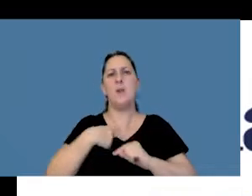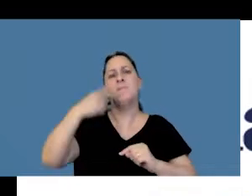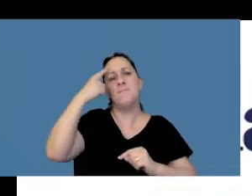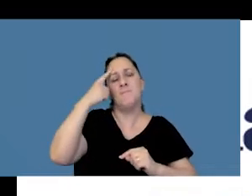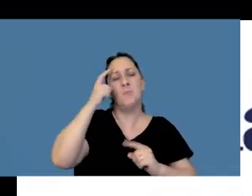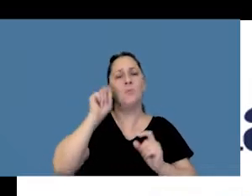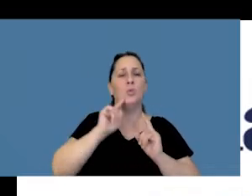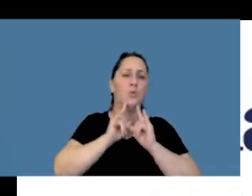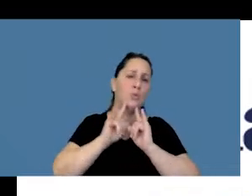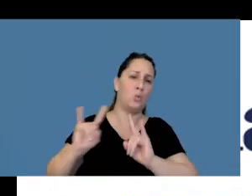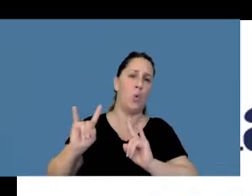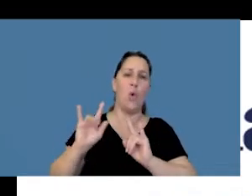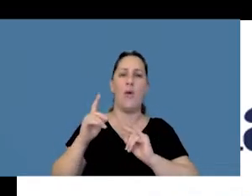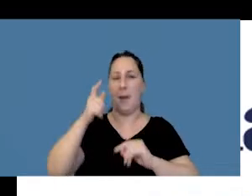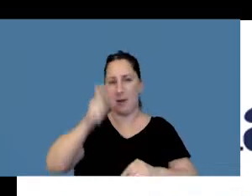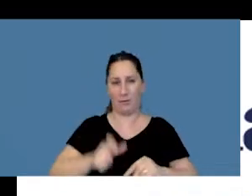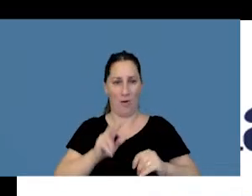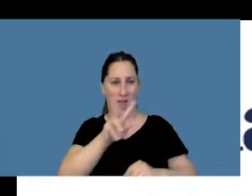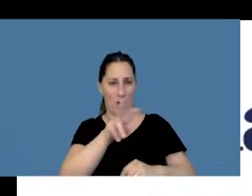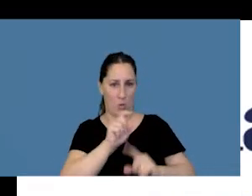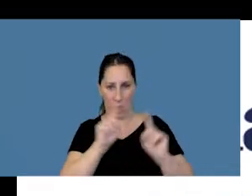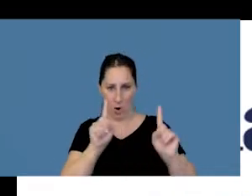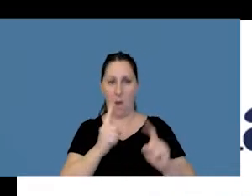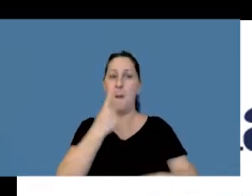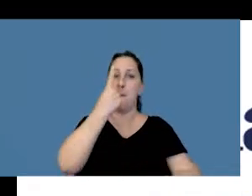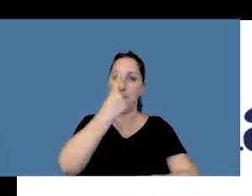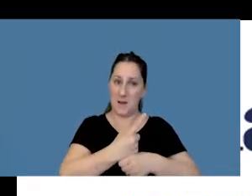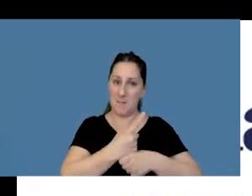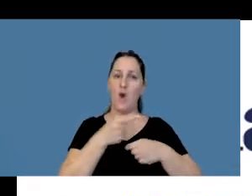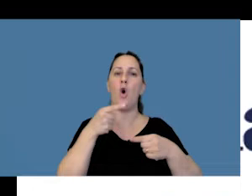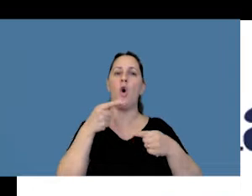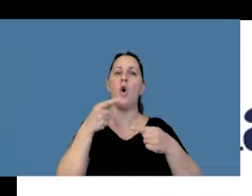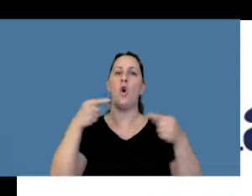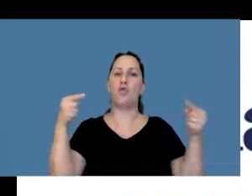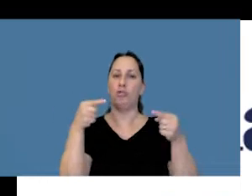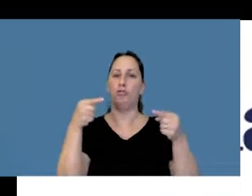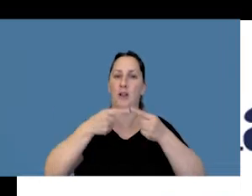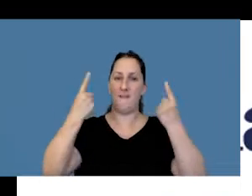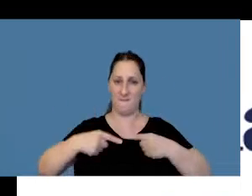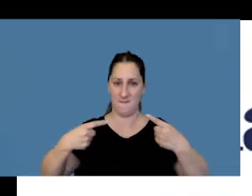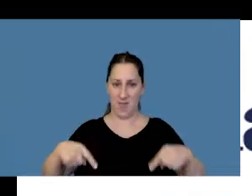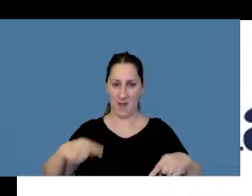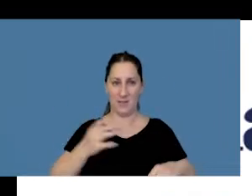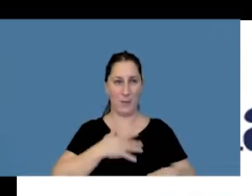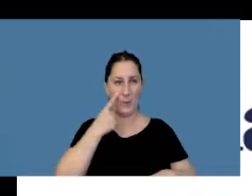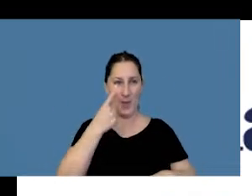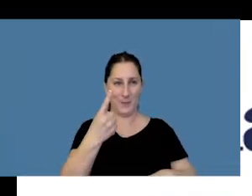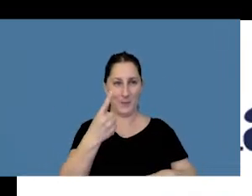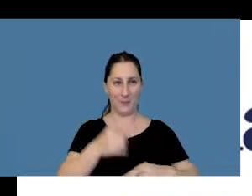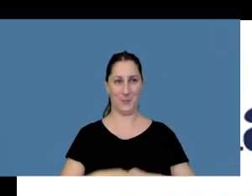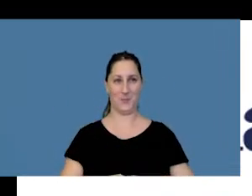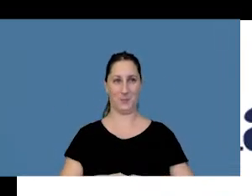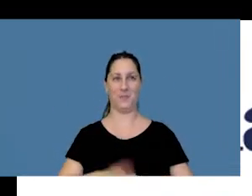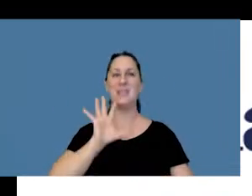del percibido. Me dice, va primero contra bienes. ¿Lo ven? Esa es